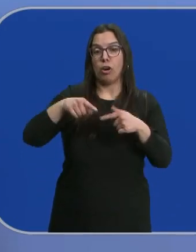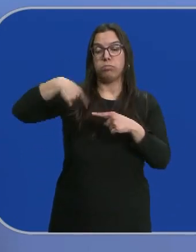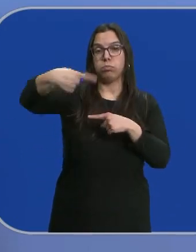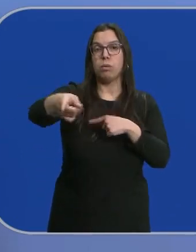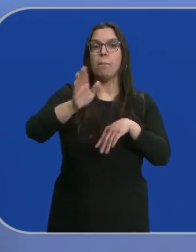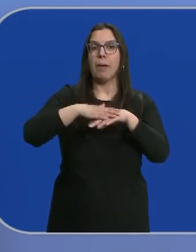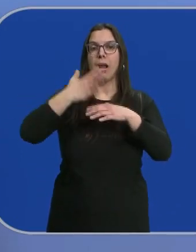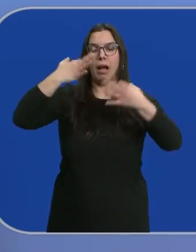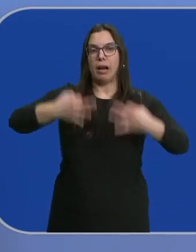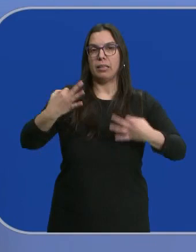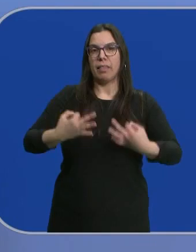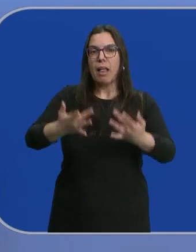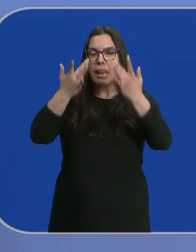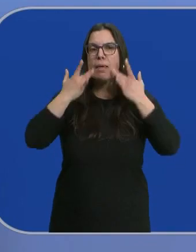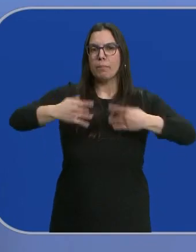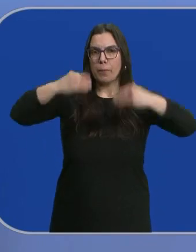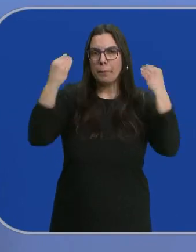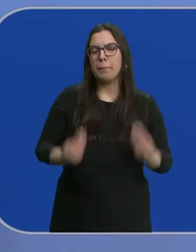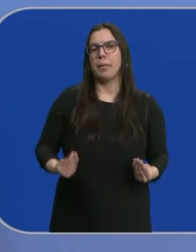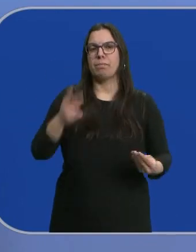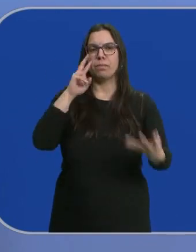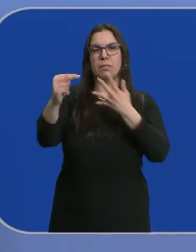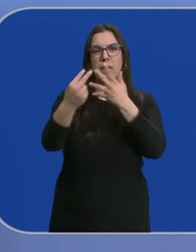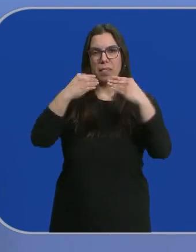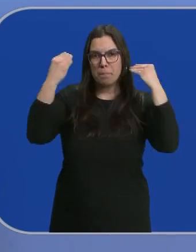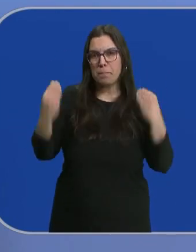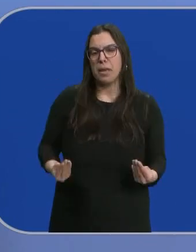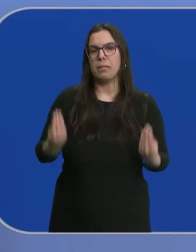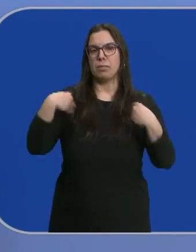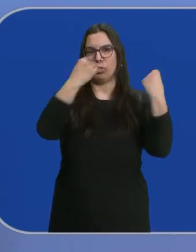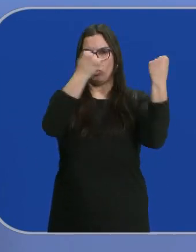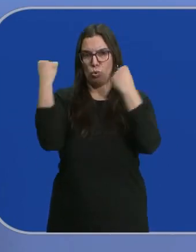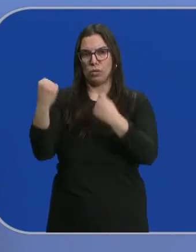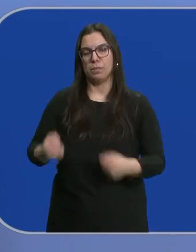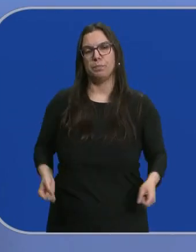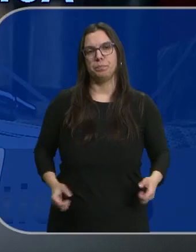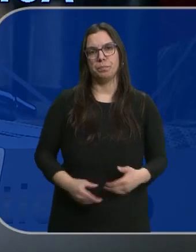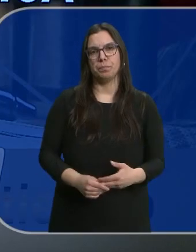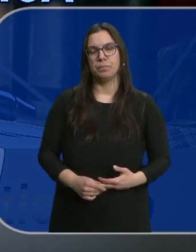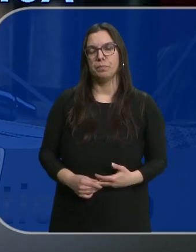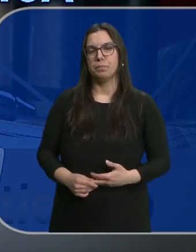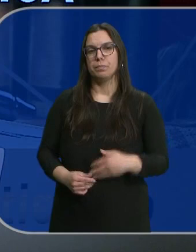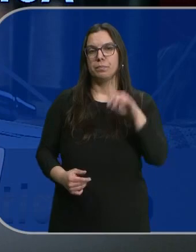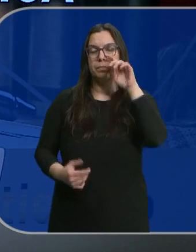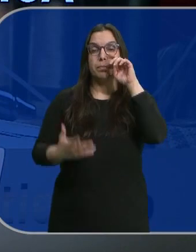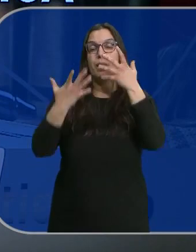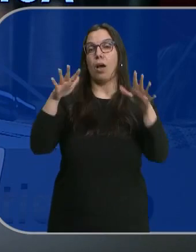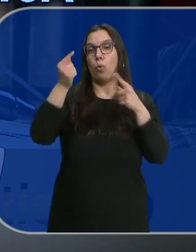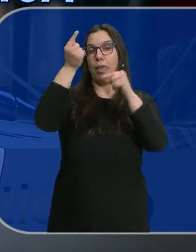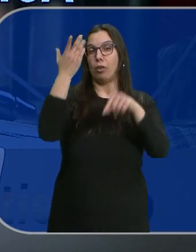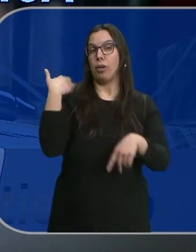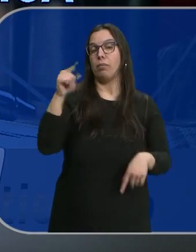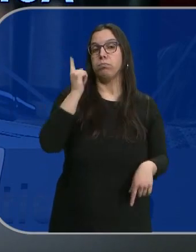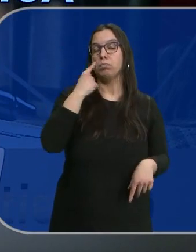electorales para garantizar la limpieza y la transparencia de las instituciones. A pesar de los datos que